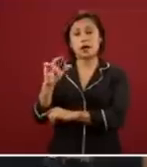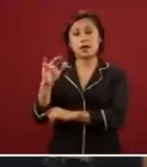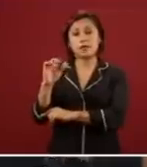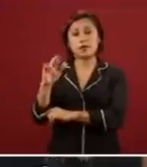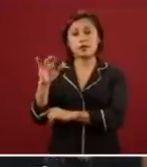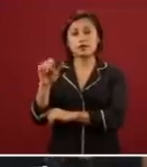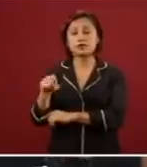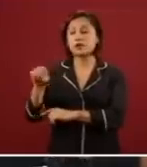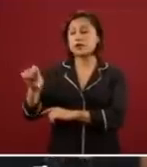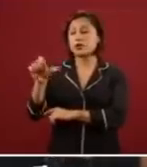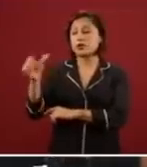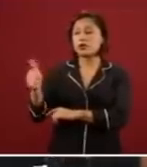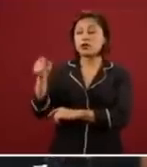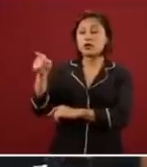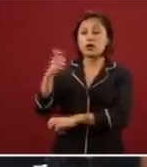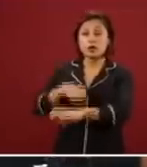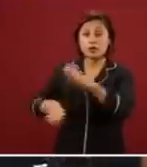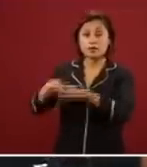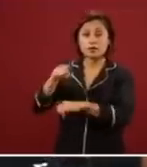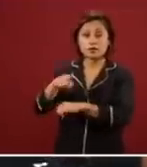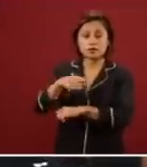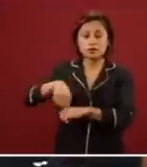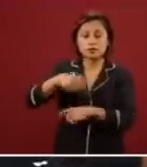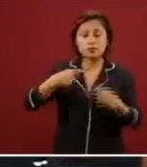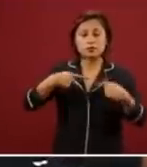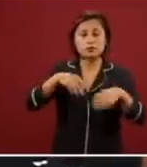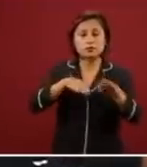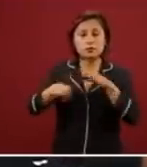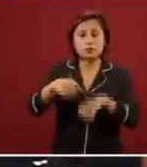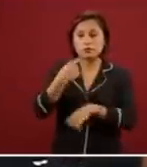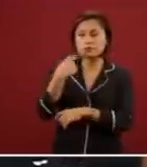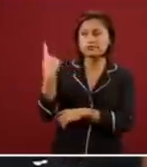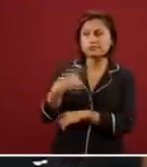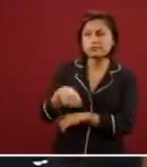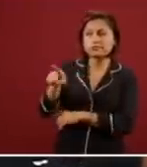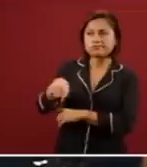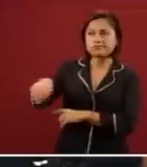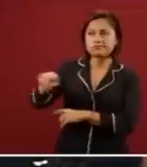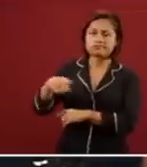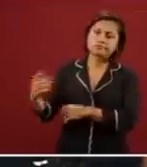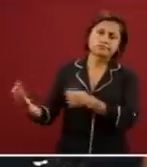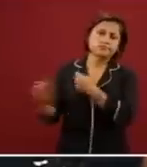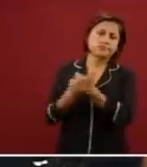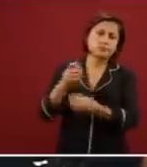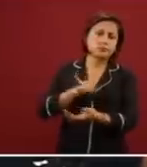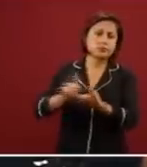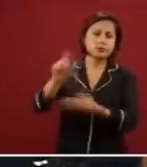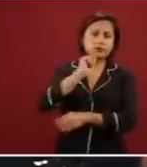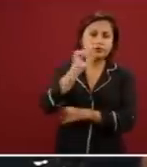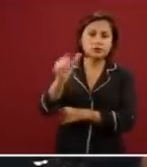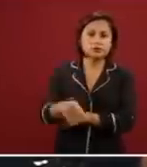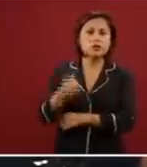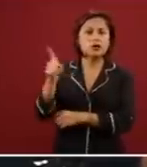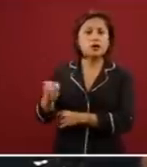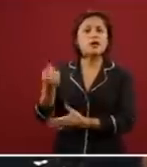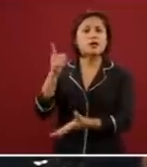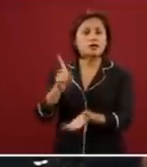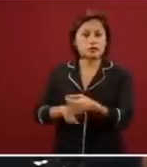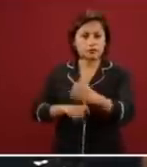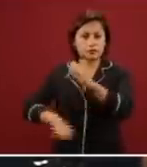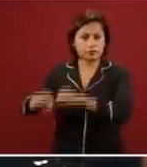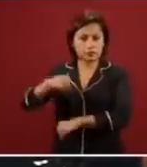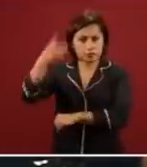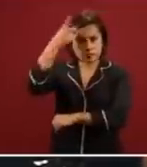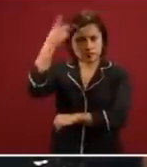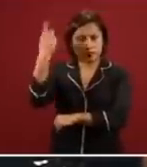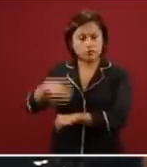acusan de que se siguen violentando sus derechos como cooperativistas y obviamente también dueños de la empresa. El día lunes, aquí